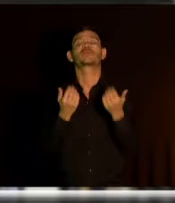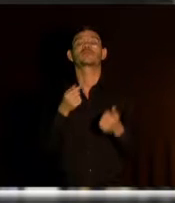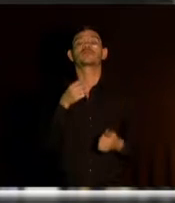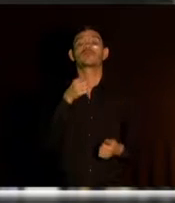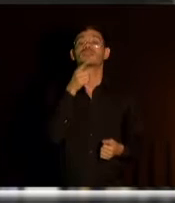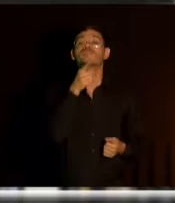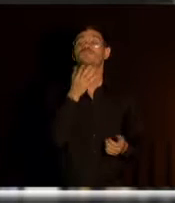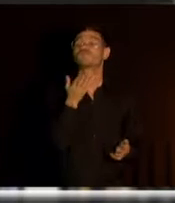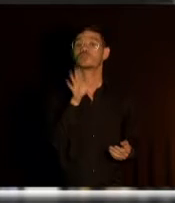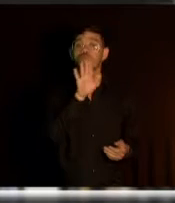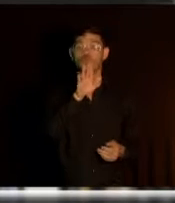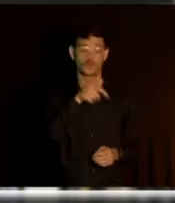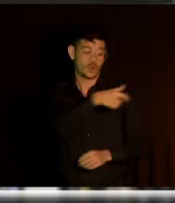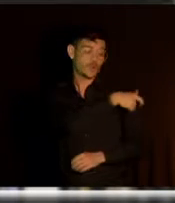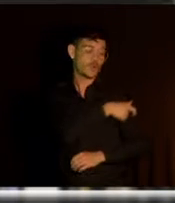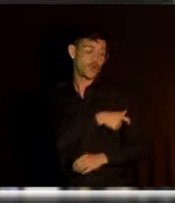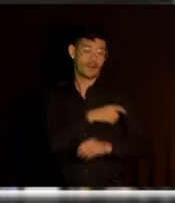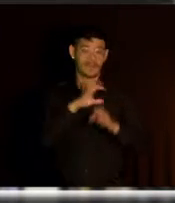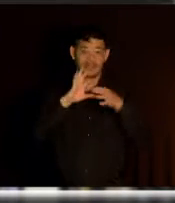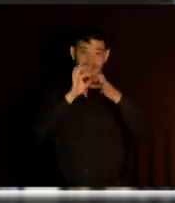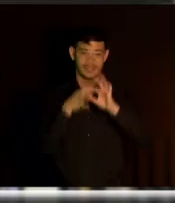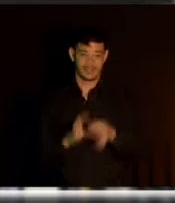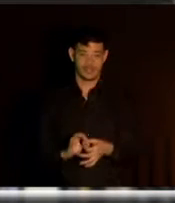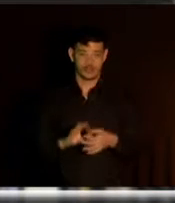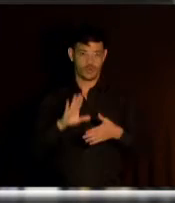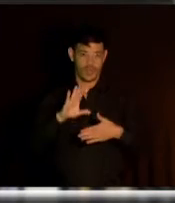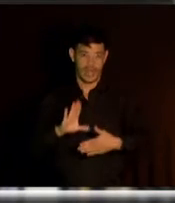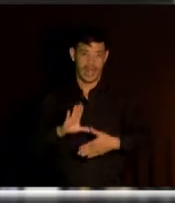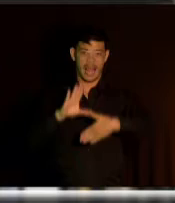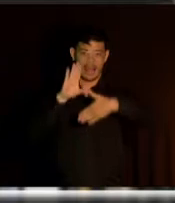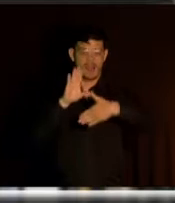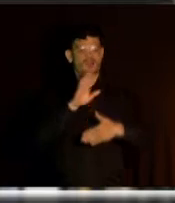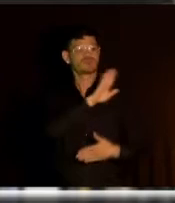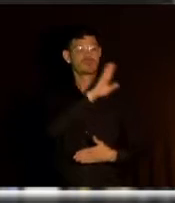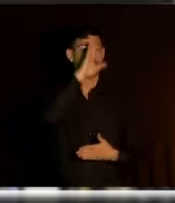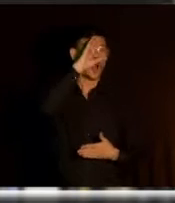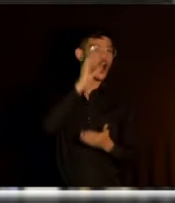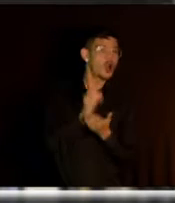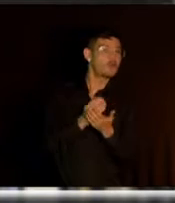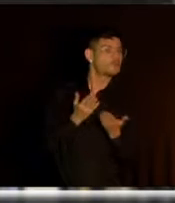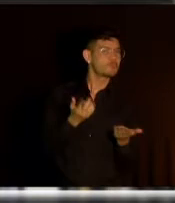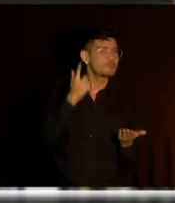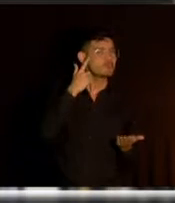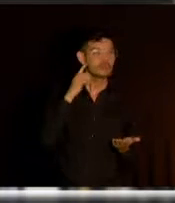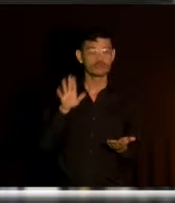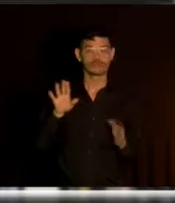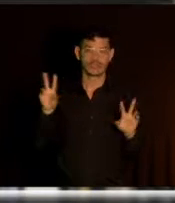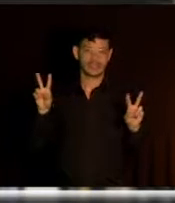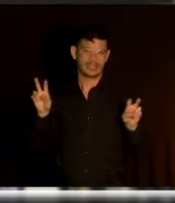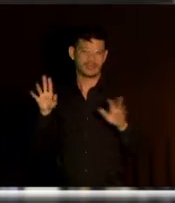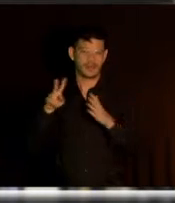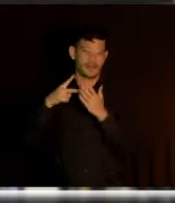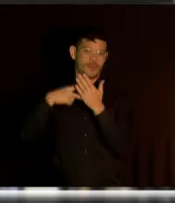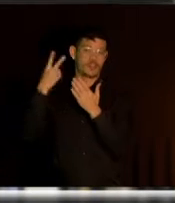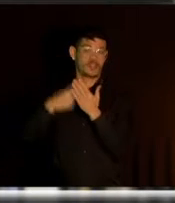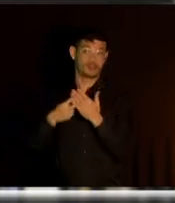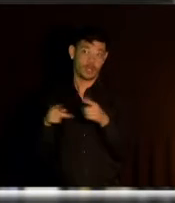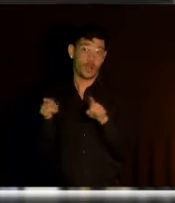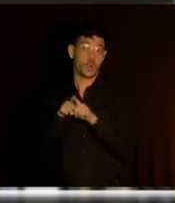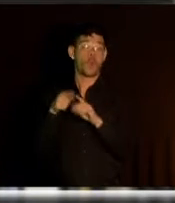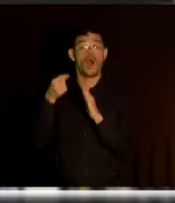del Comité Paralímpico de las Américas con respecto a este proyecto de ley, que es también requisito avalado por el APC y